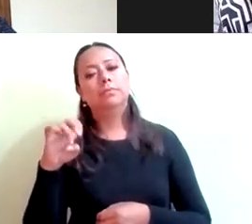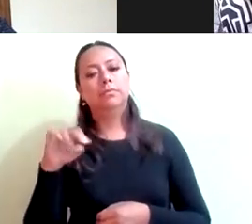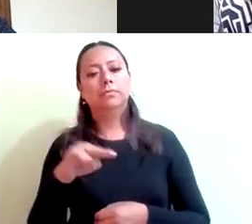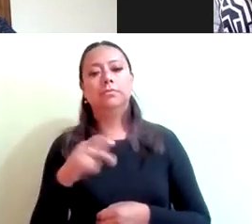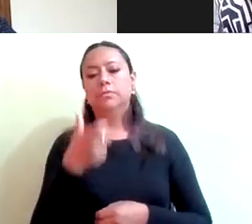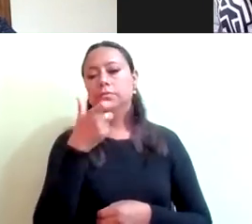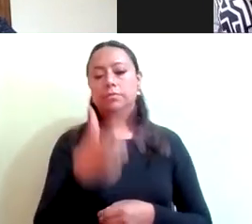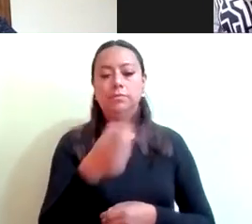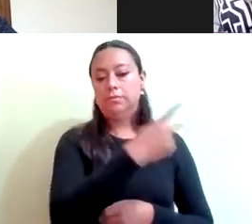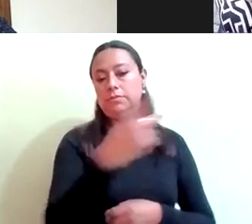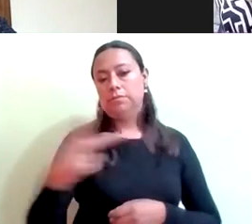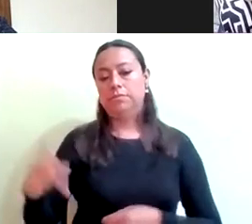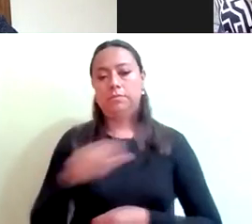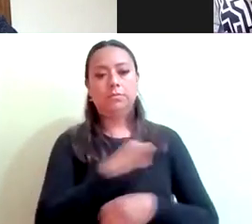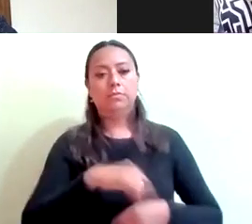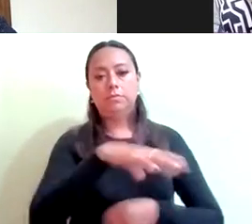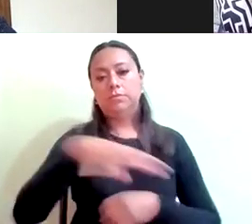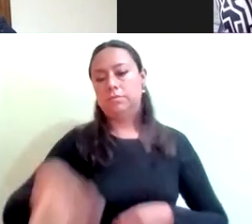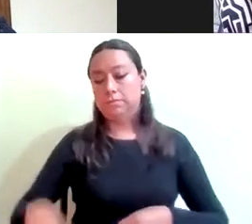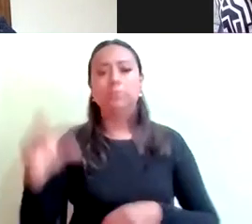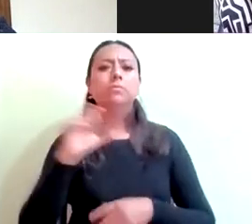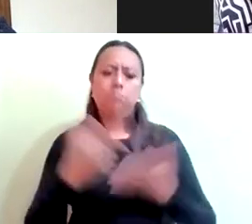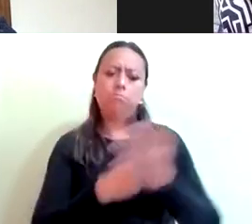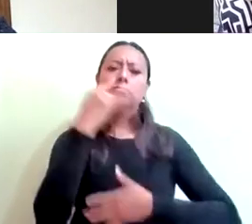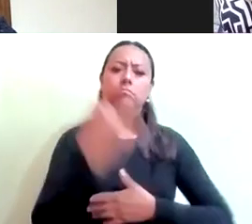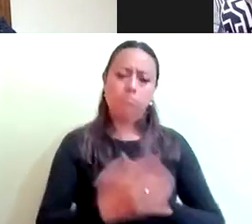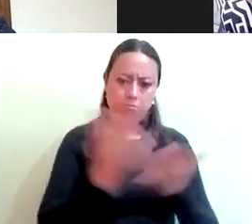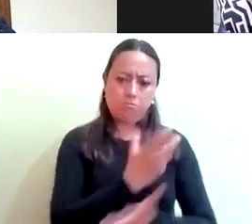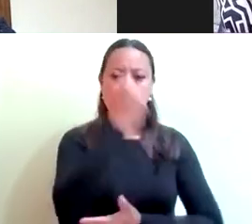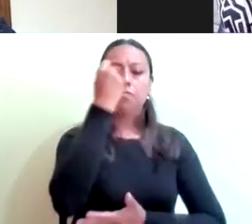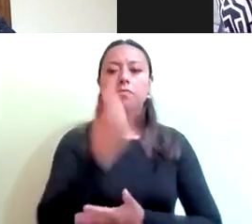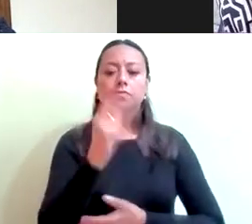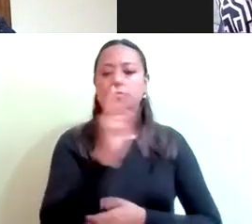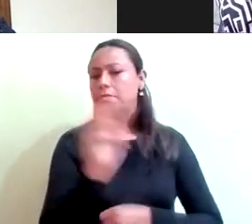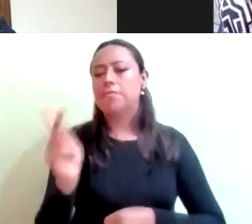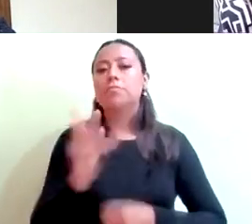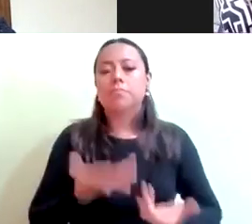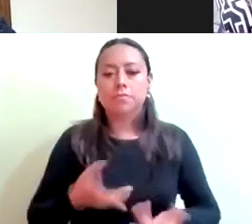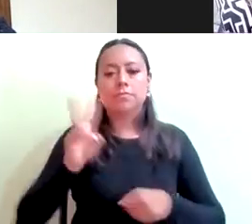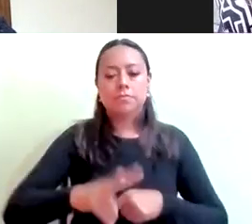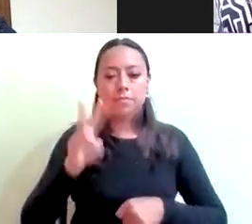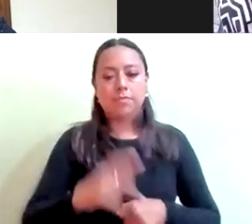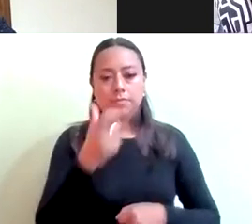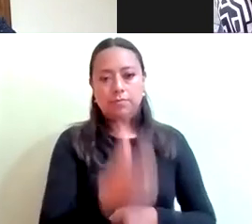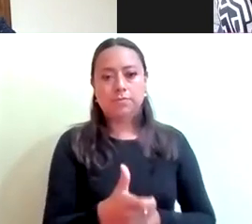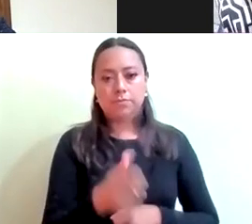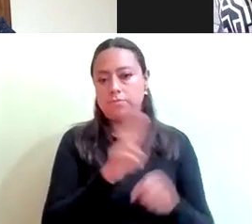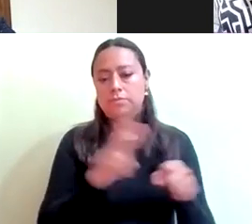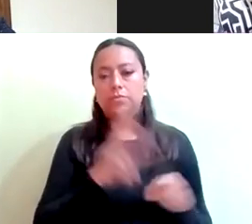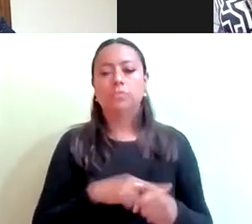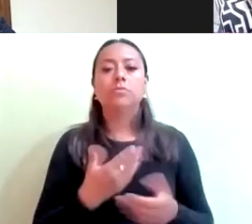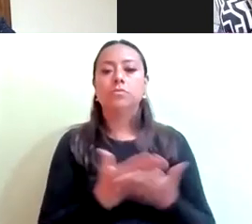proyectos ganadores se parezcan a acciones realizadas por la alcaldía con recursos ordinarios. Los